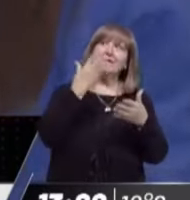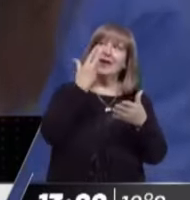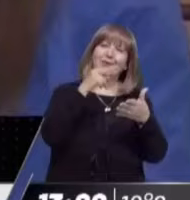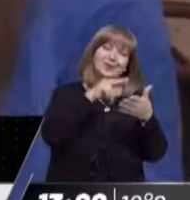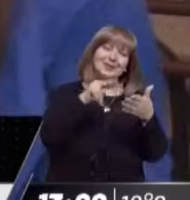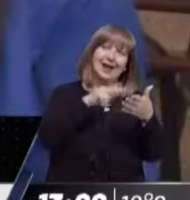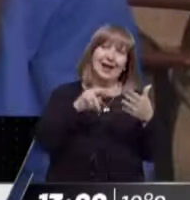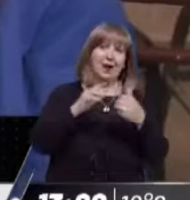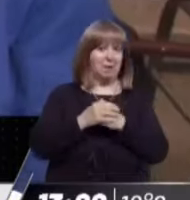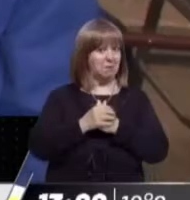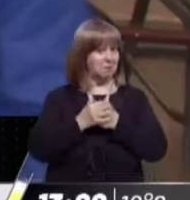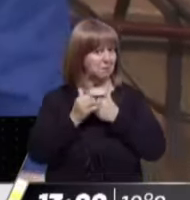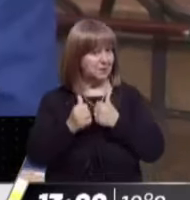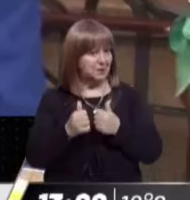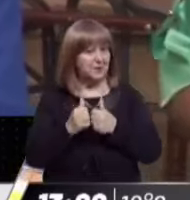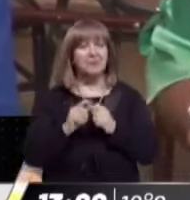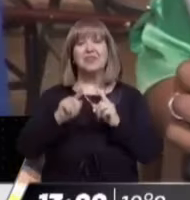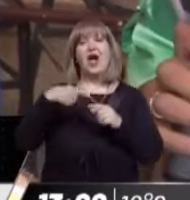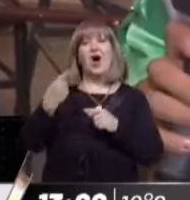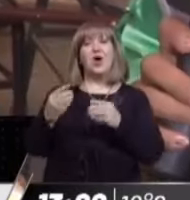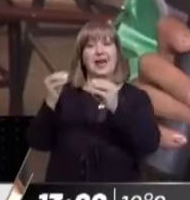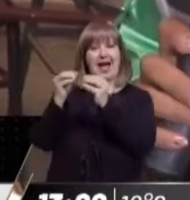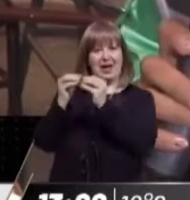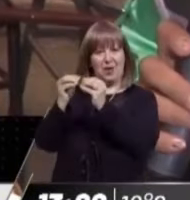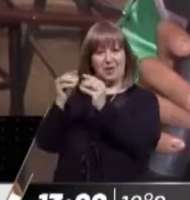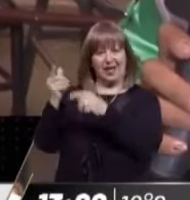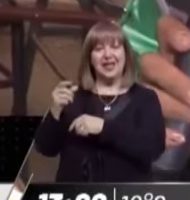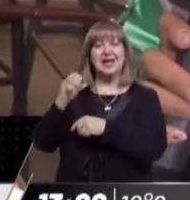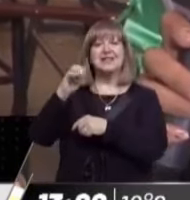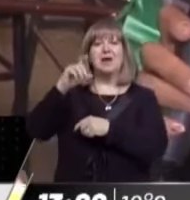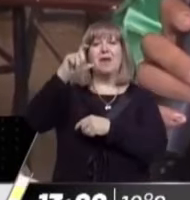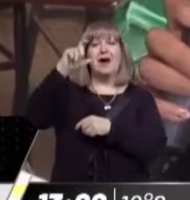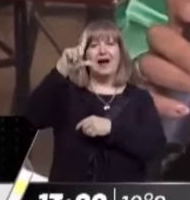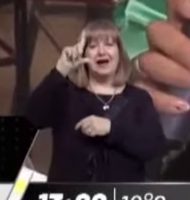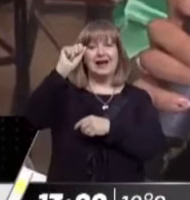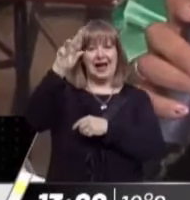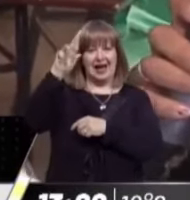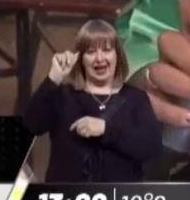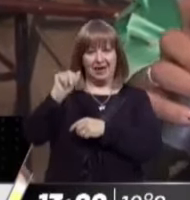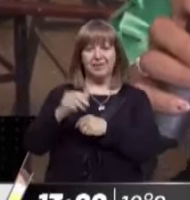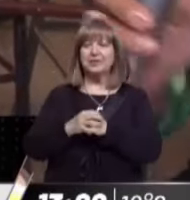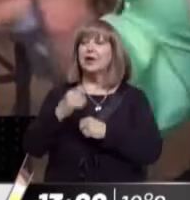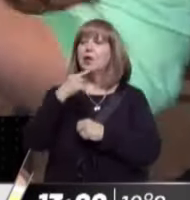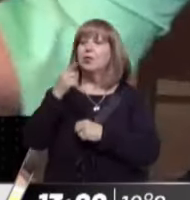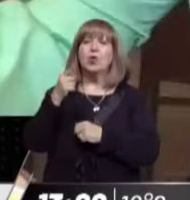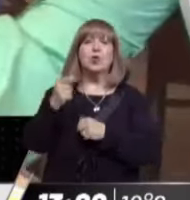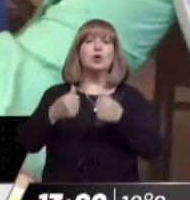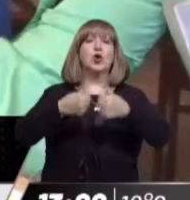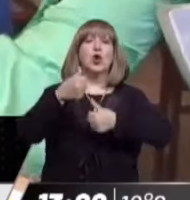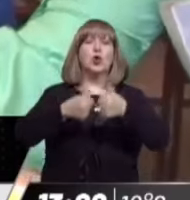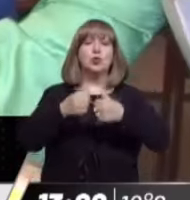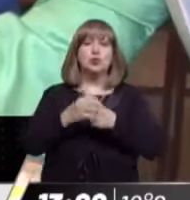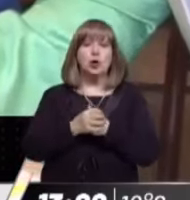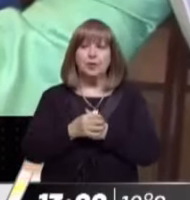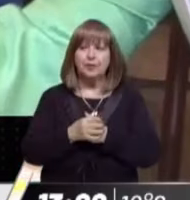es su amiga, ha participado también. Pero Clarita, mira esto, ¿cuántos libros vos te leíste en este concurso?